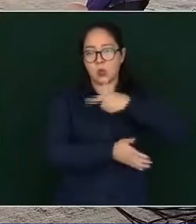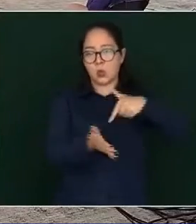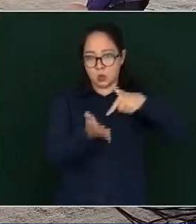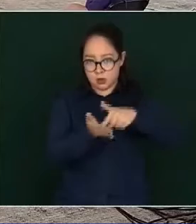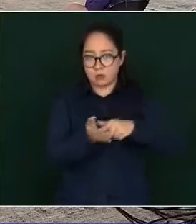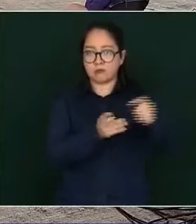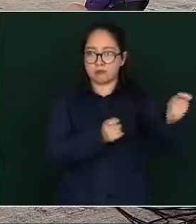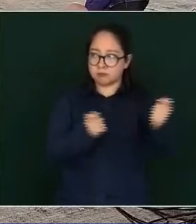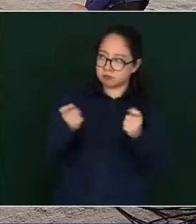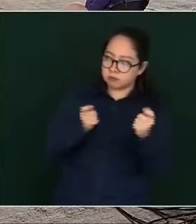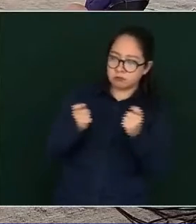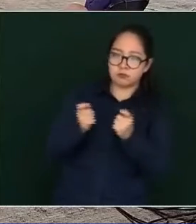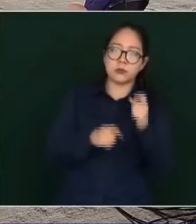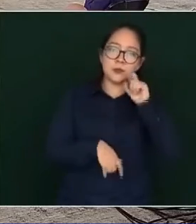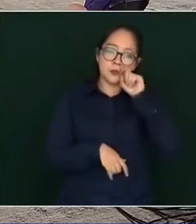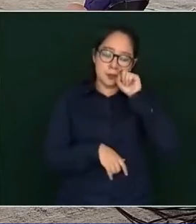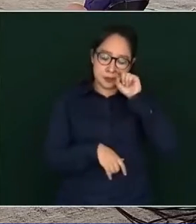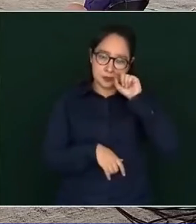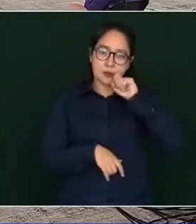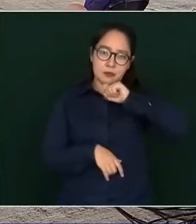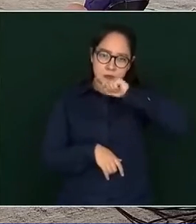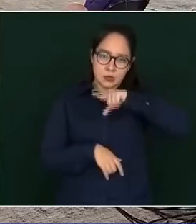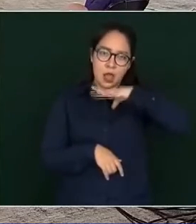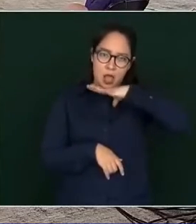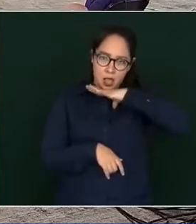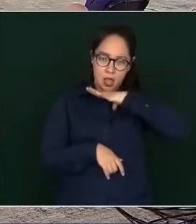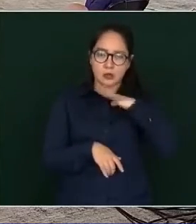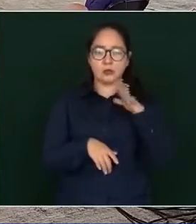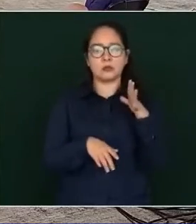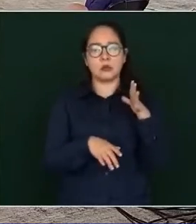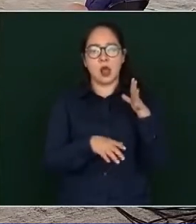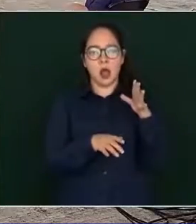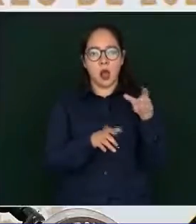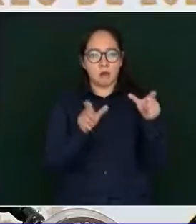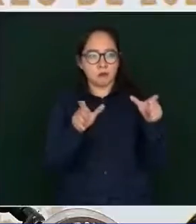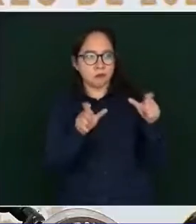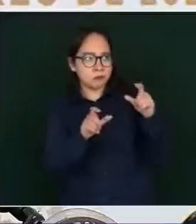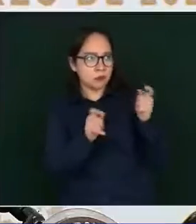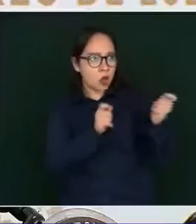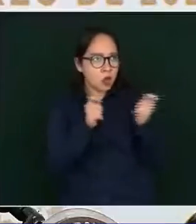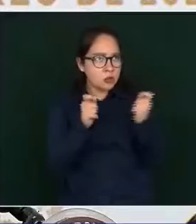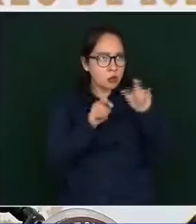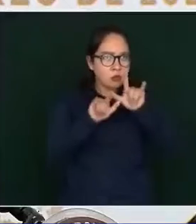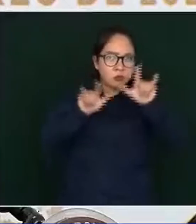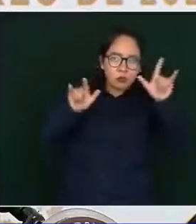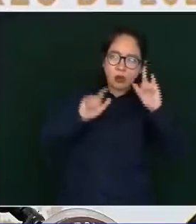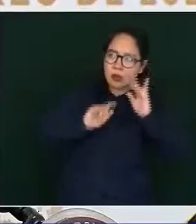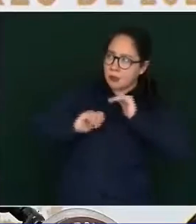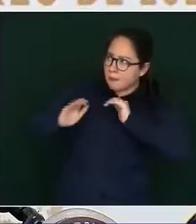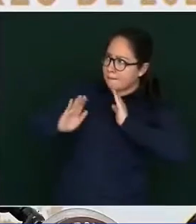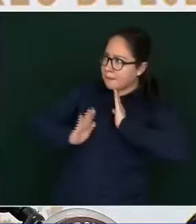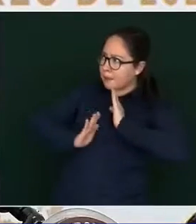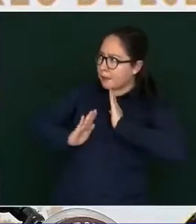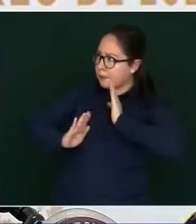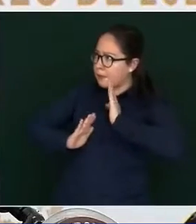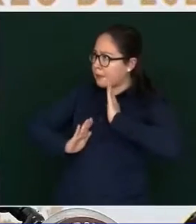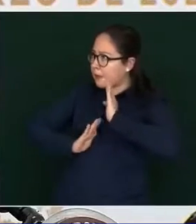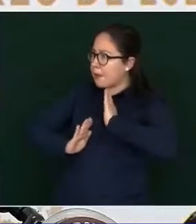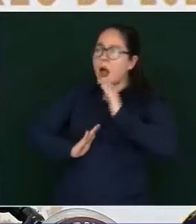desde ese punto. Las instalaciones de la Fuerza Aérea para el control, el mando y control de todas esas